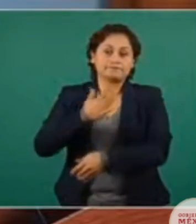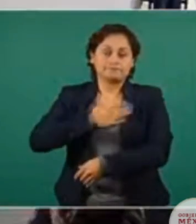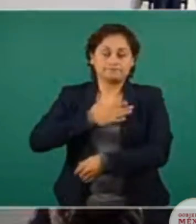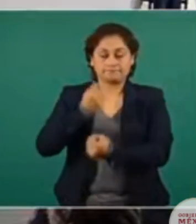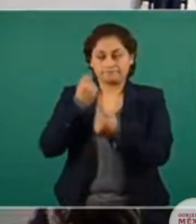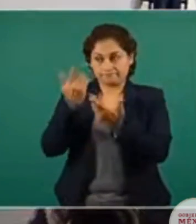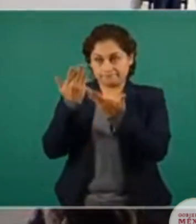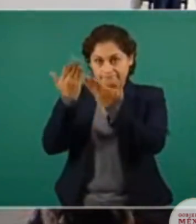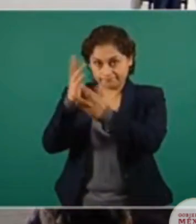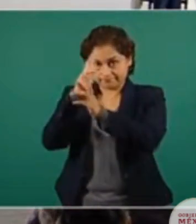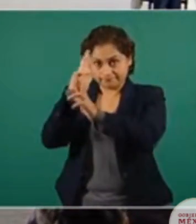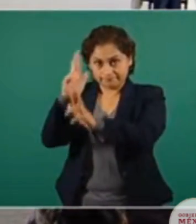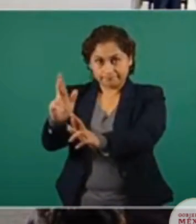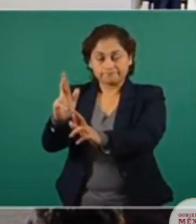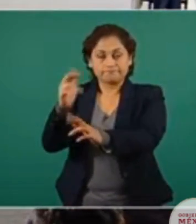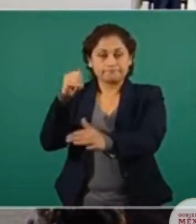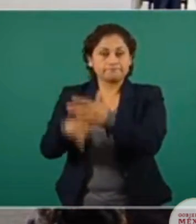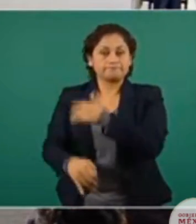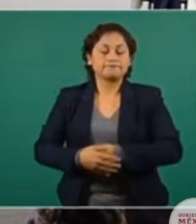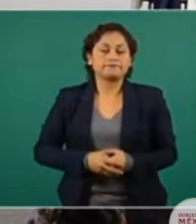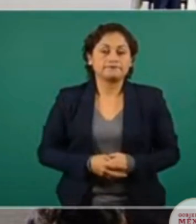consideración. Esto